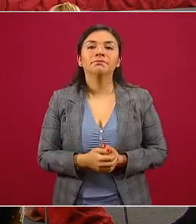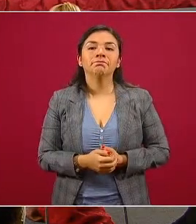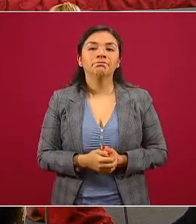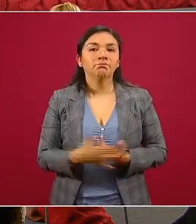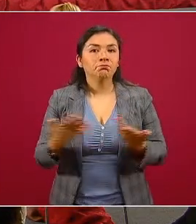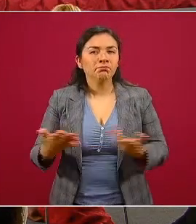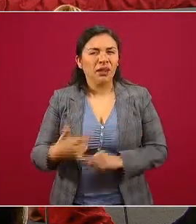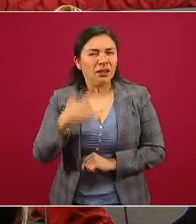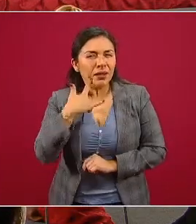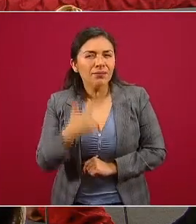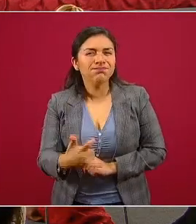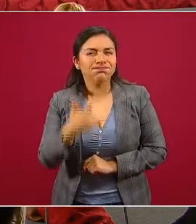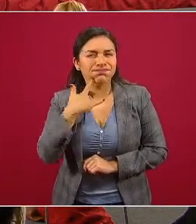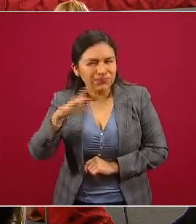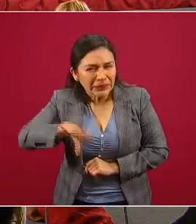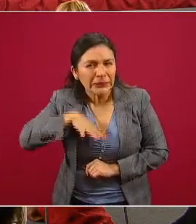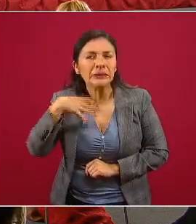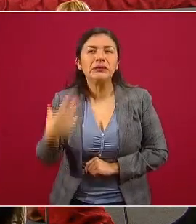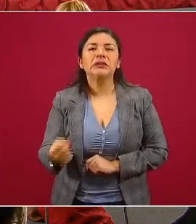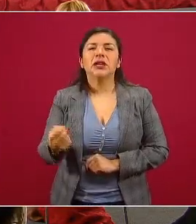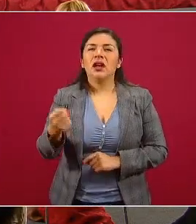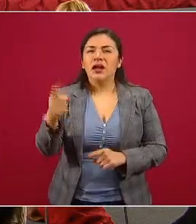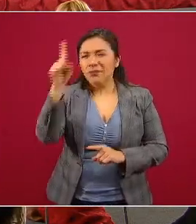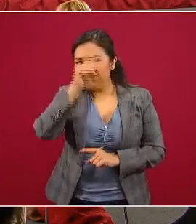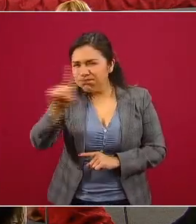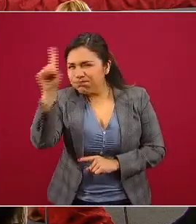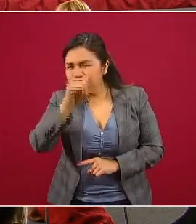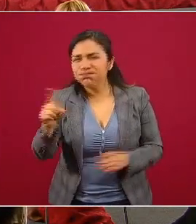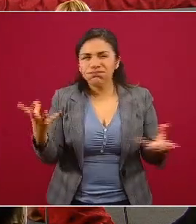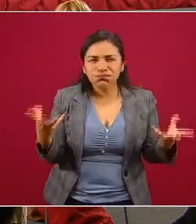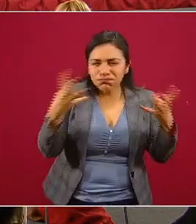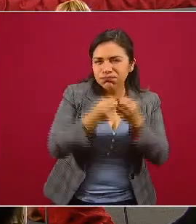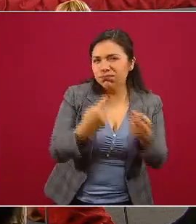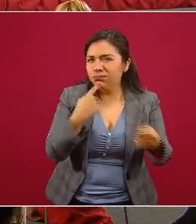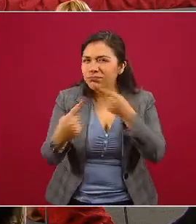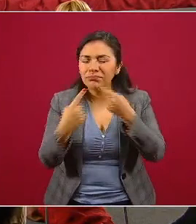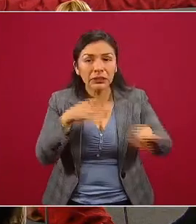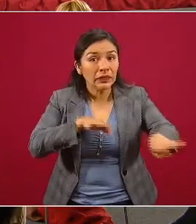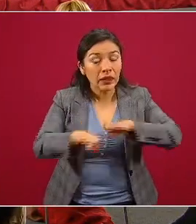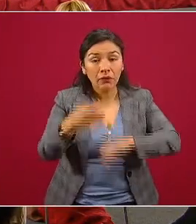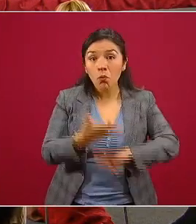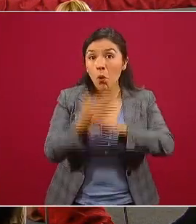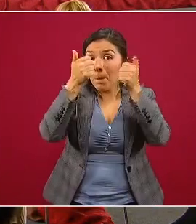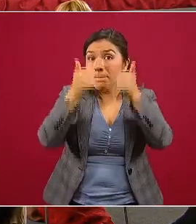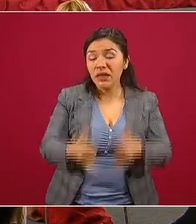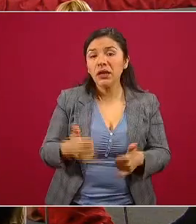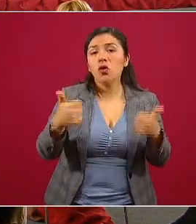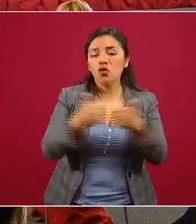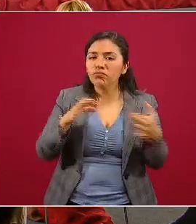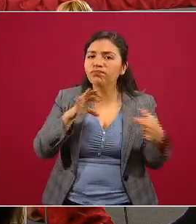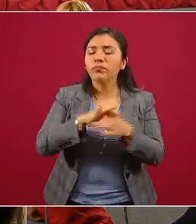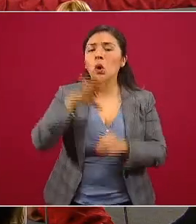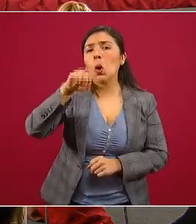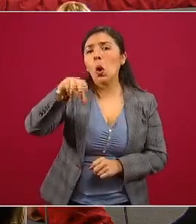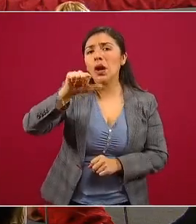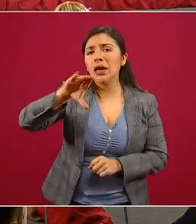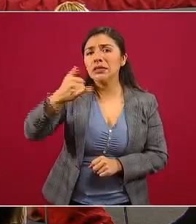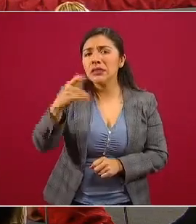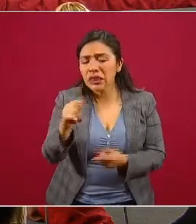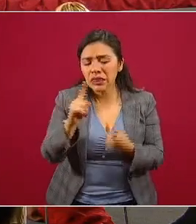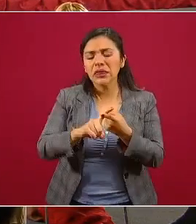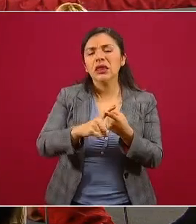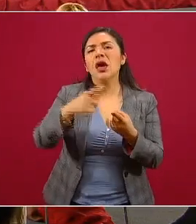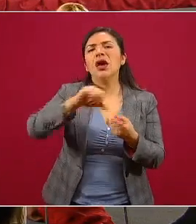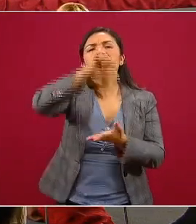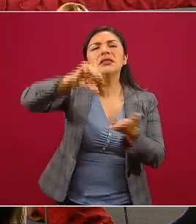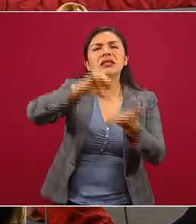Gracias al esfuerzo de coordinación, de consenso y de un intenso trabajo entre el CONACYT y sus